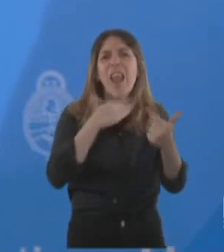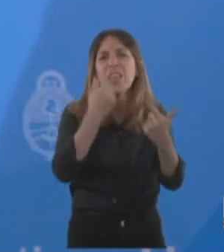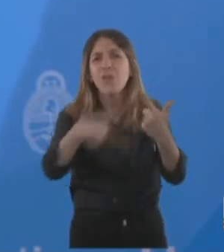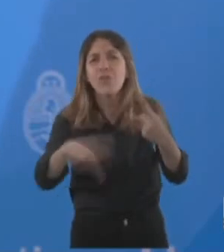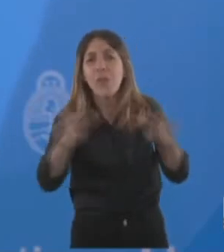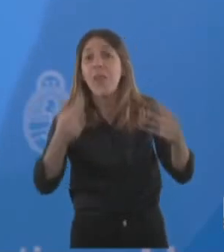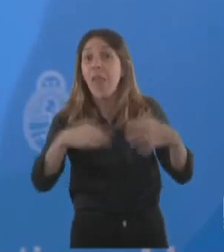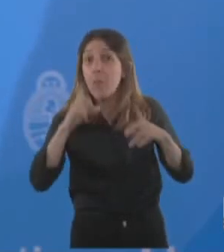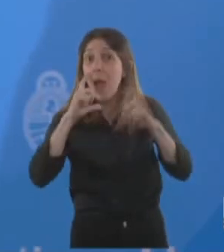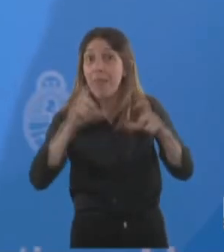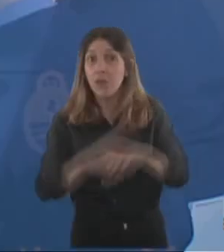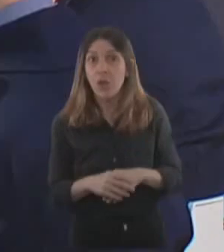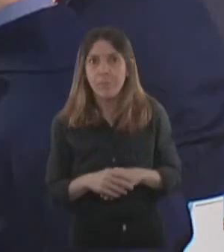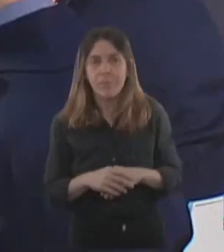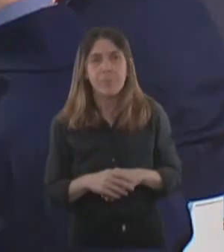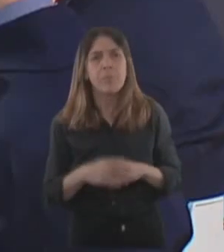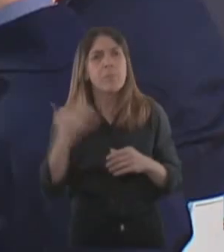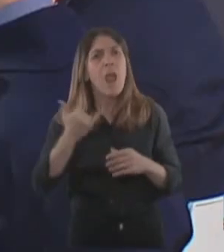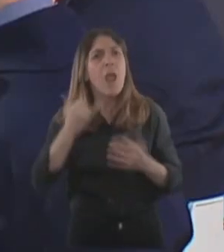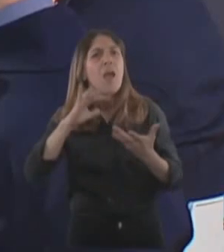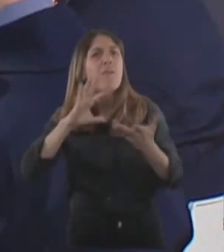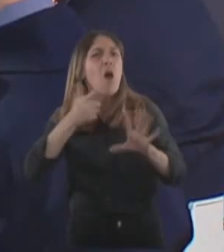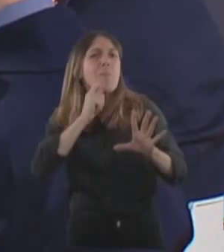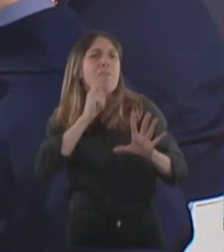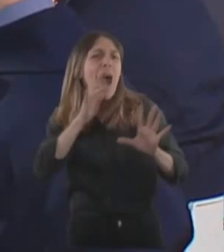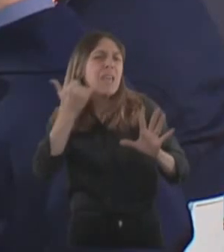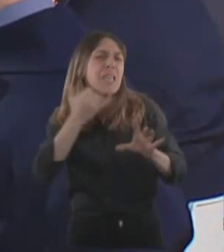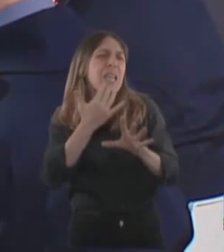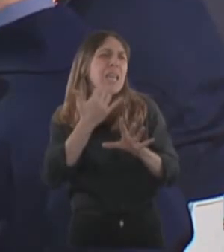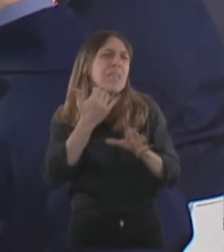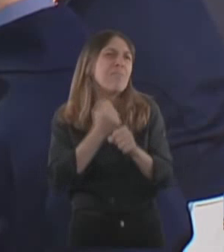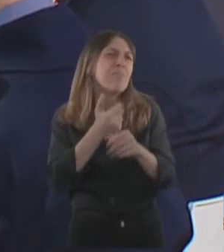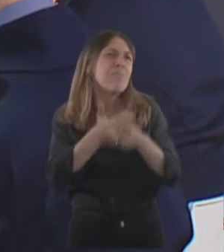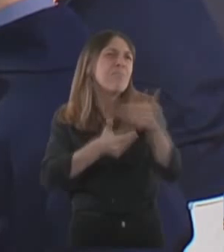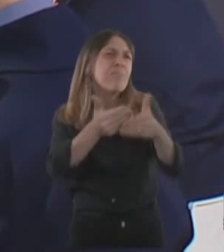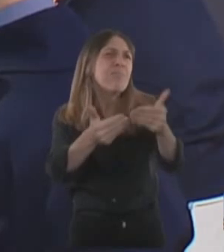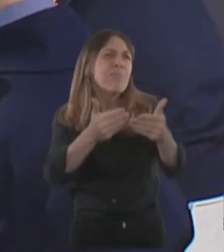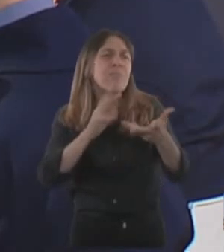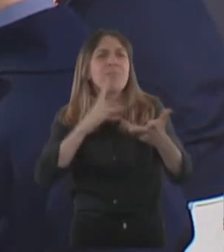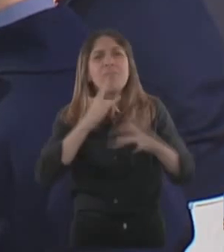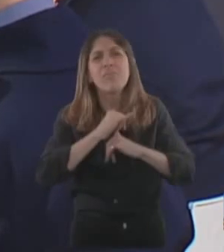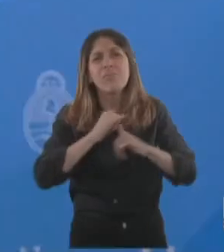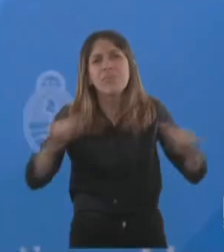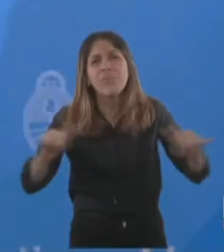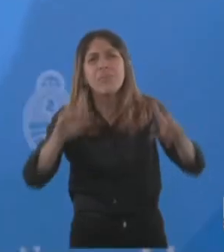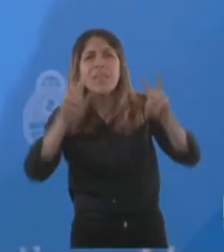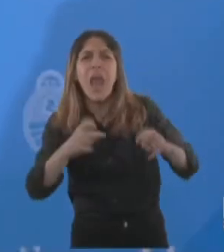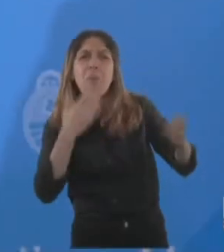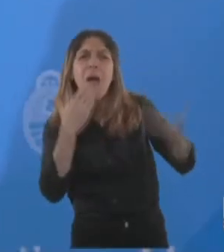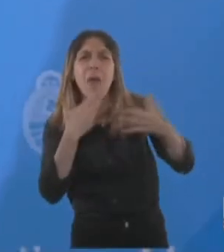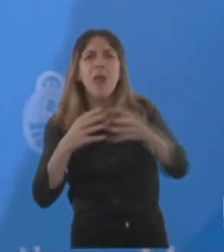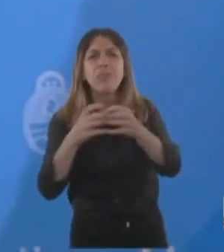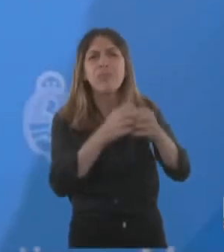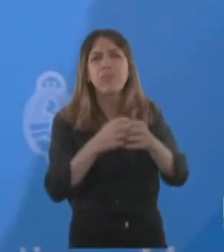atención. Hay caminos mucho más fáciles para promover la discusión sobre el delito, que tienen que ver